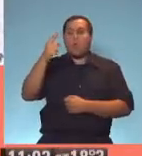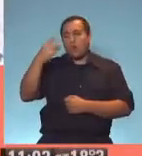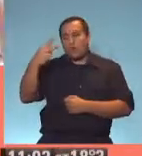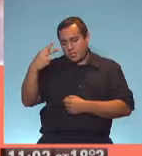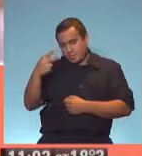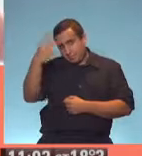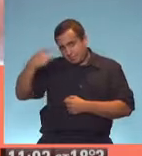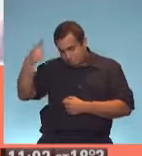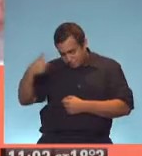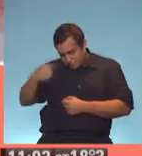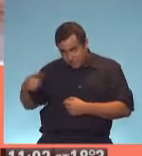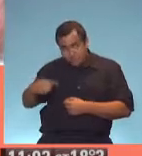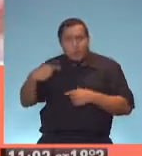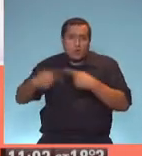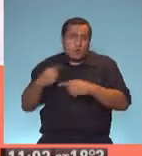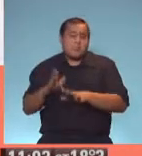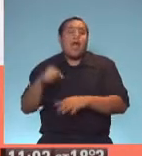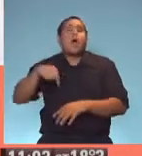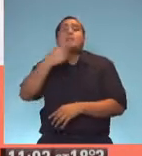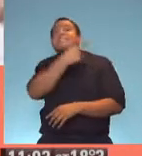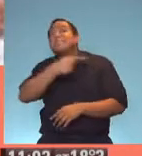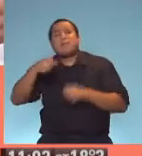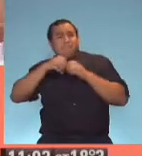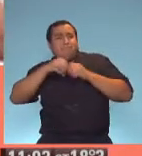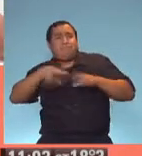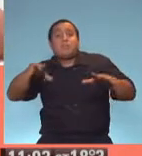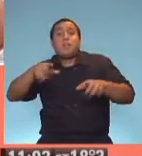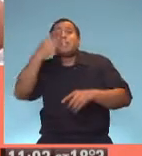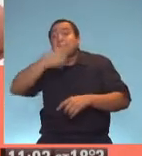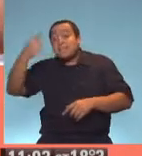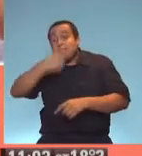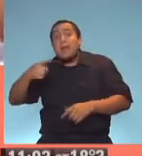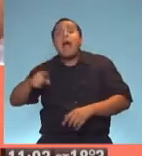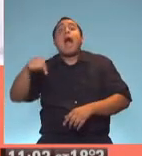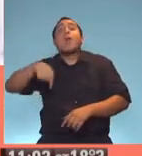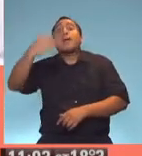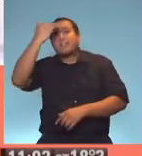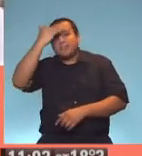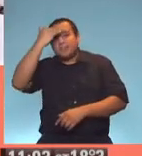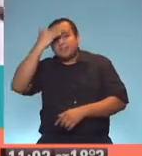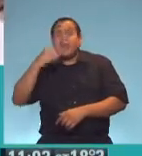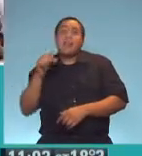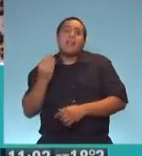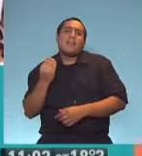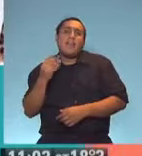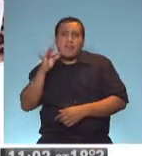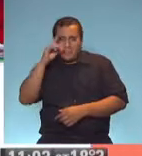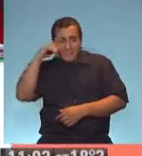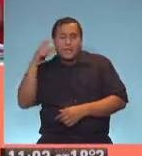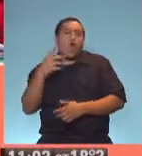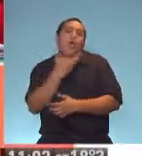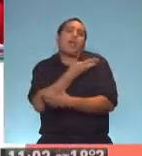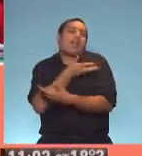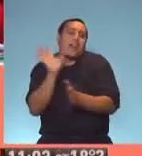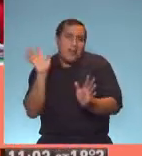así va siguiendo. Ahora estamos transitando la semana epidemiológica número 15 y ¿Del dengue? En general.